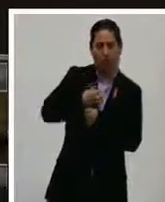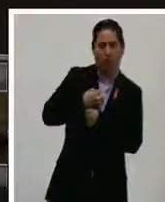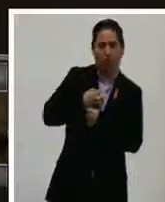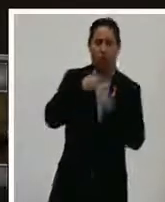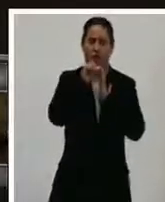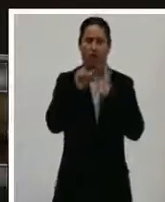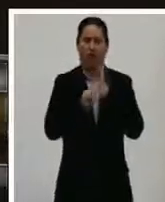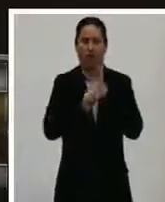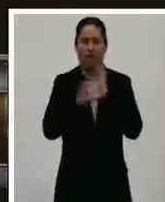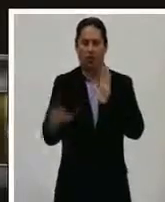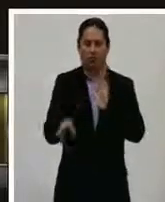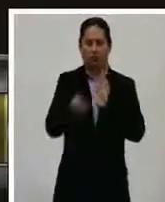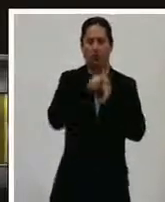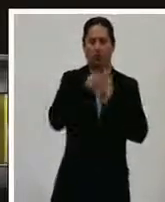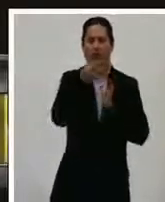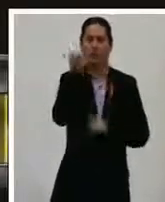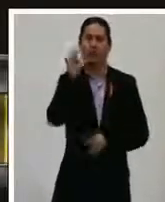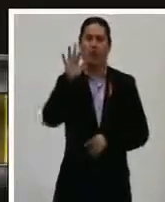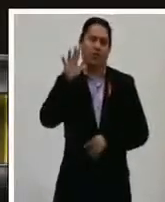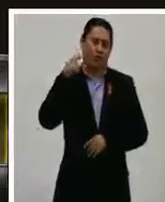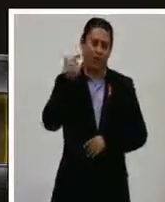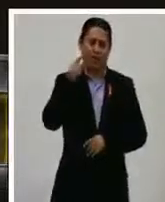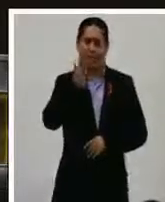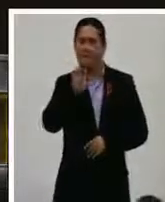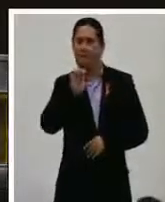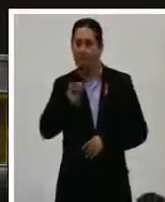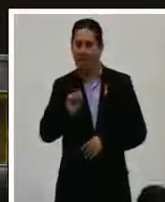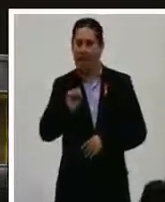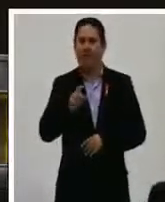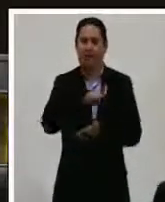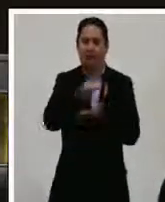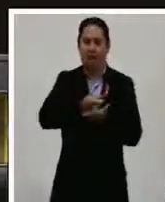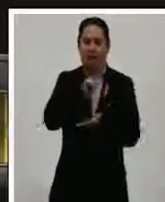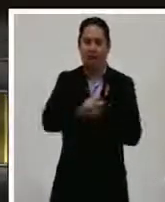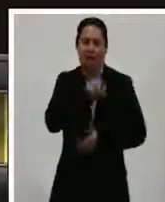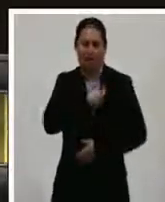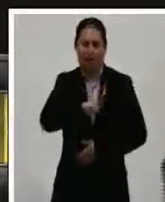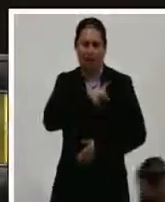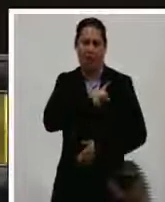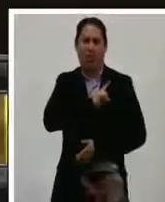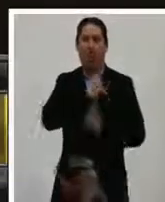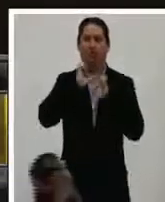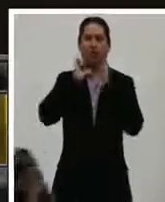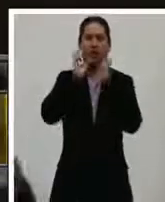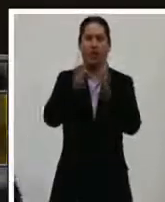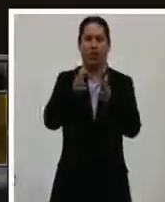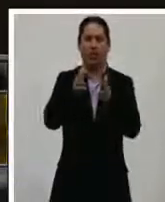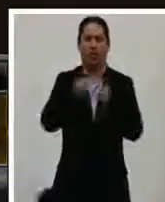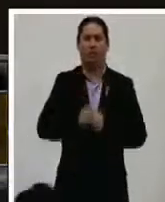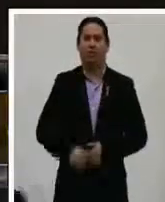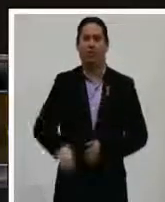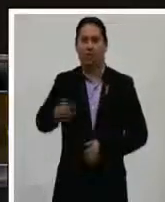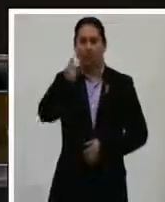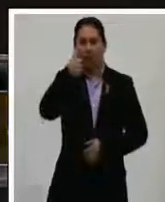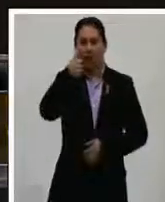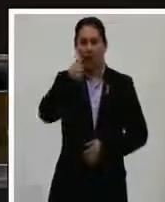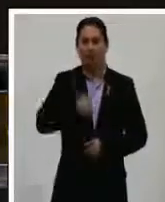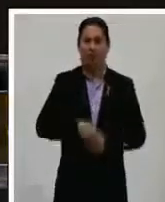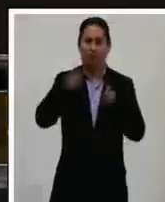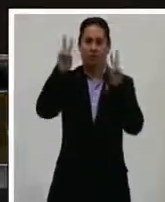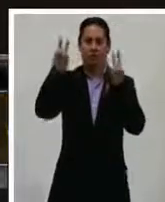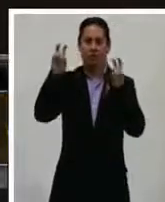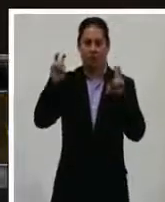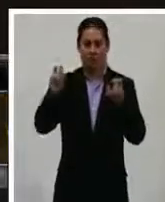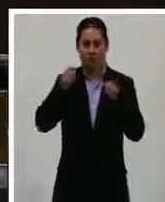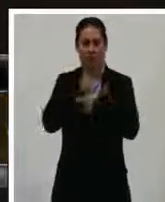artículo 257 bis de la ley de salud del estado de chiapas punto número seis asuntos